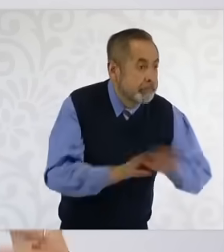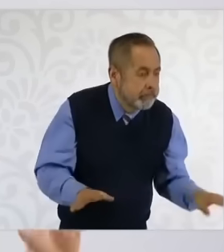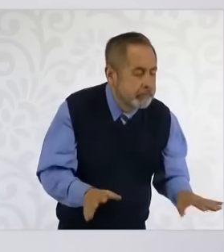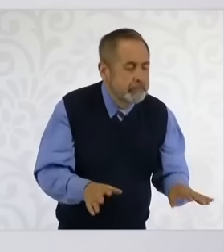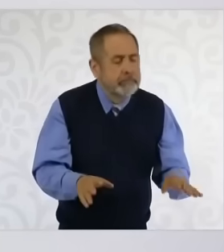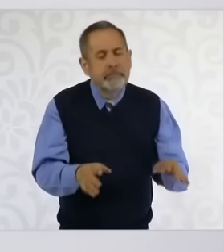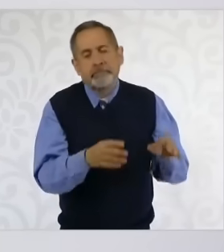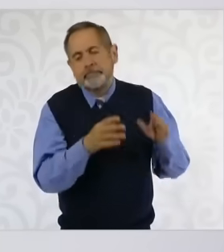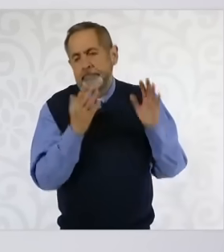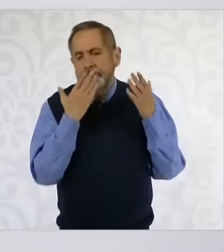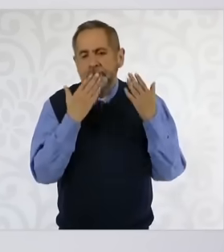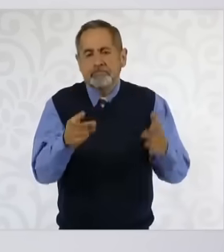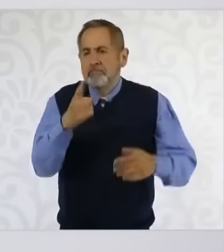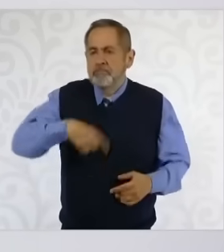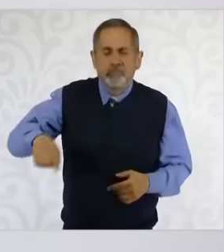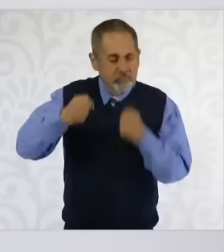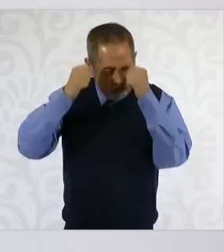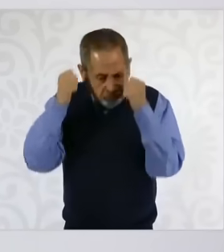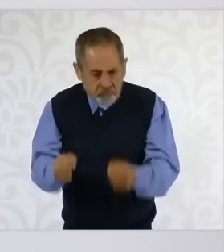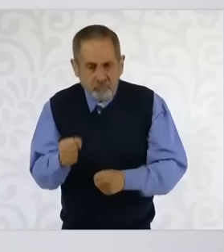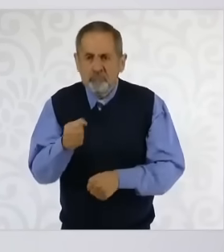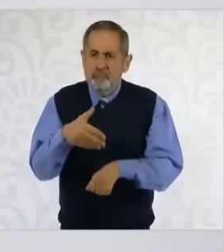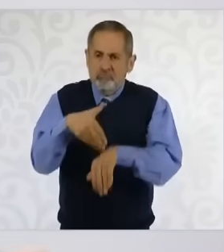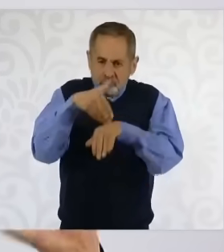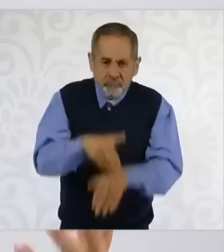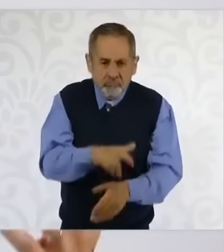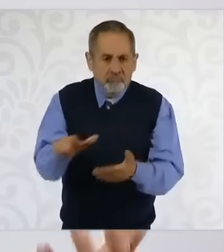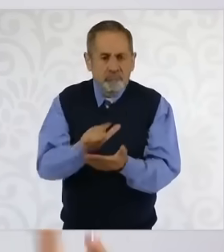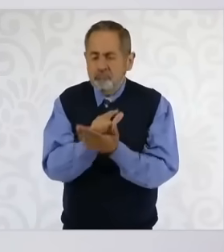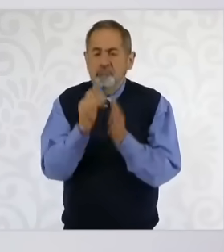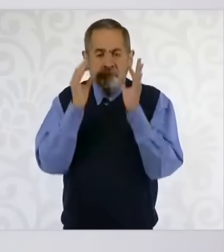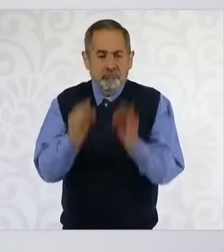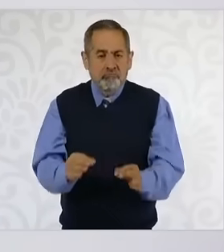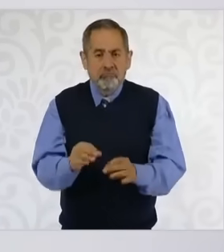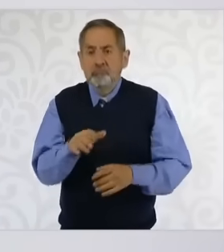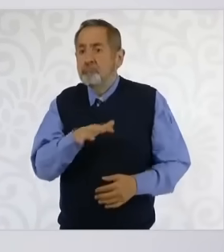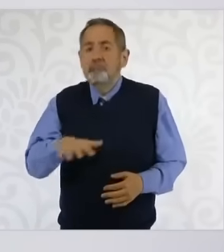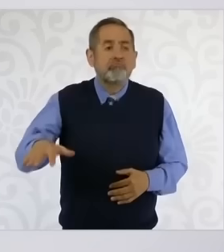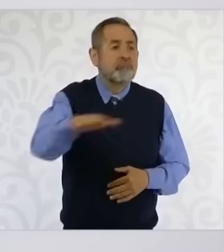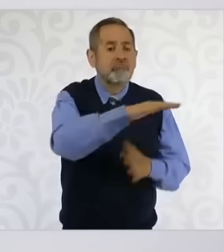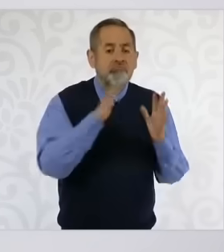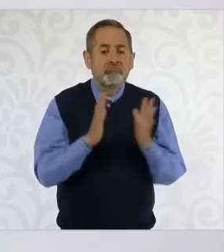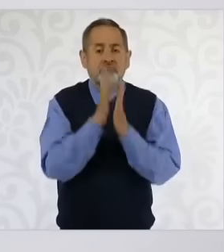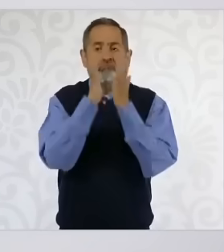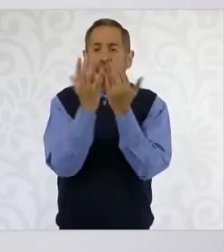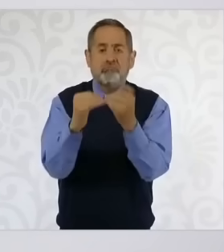de Estado de Derecho, y prevalece la democracia.